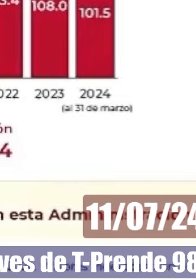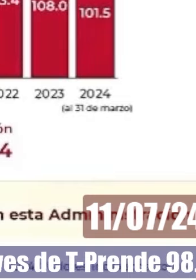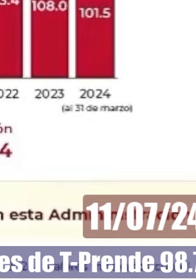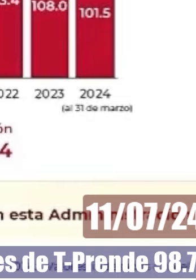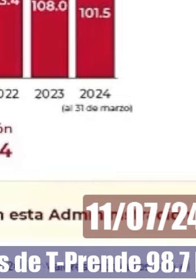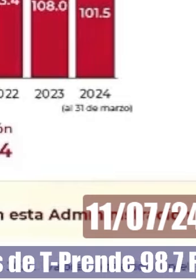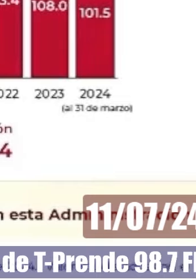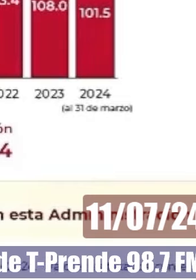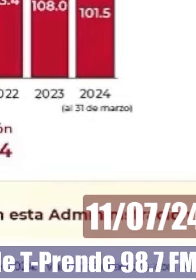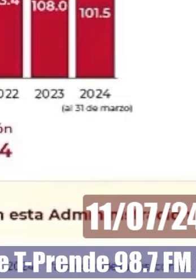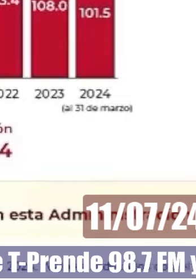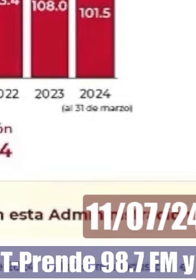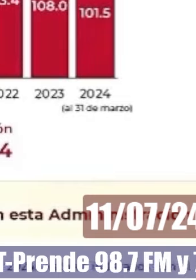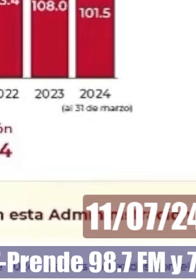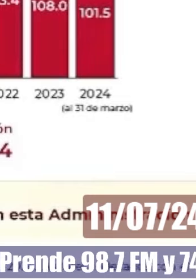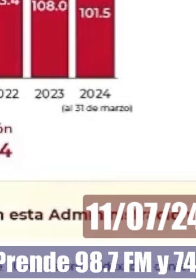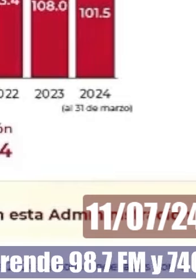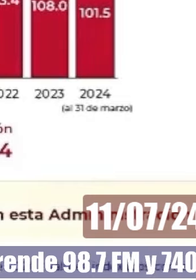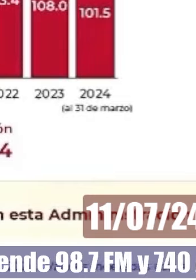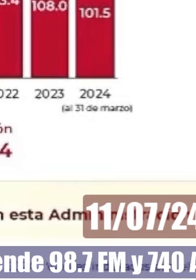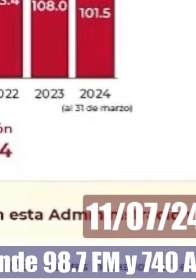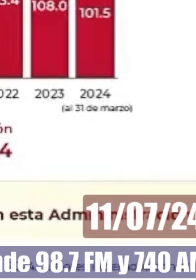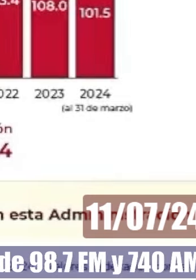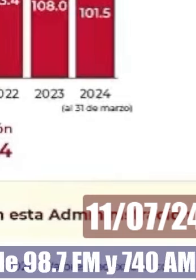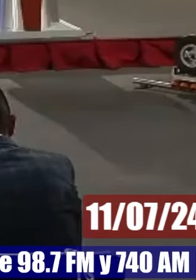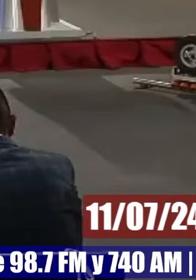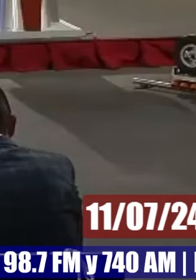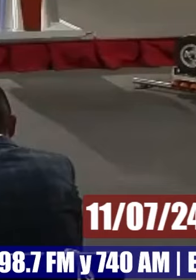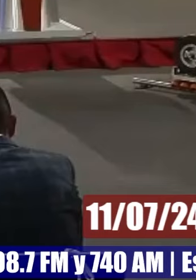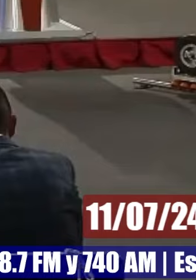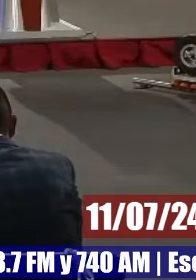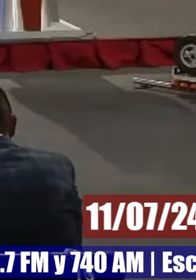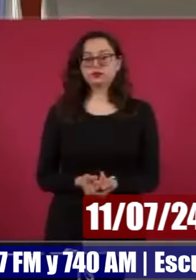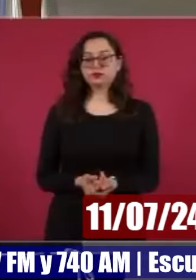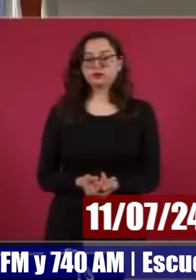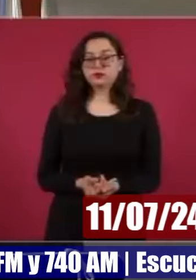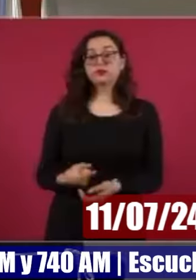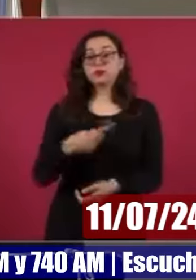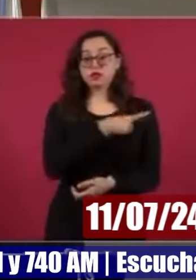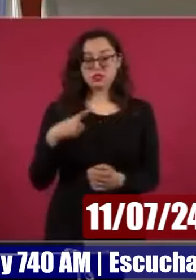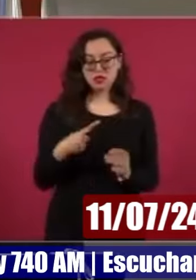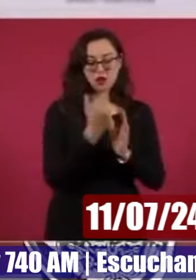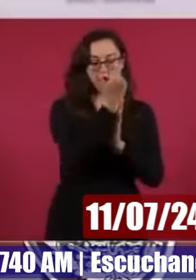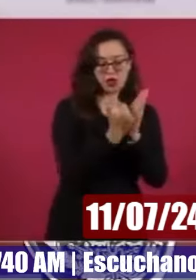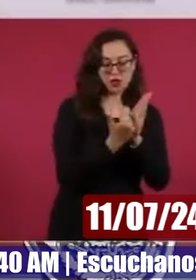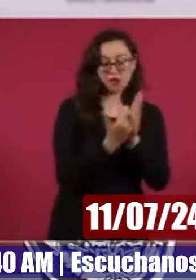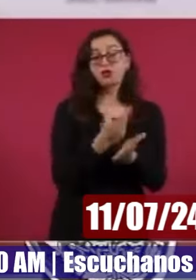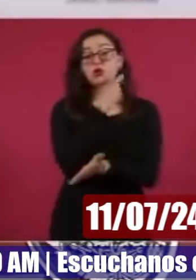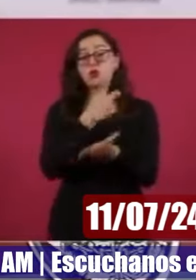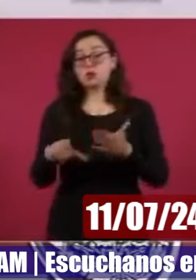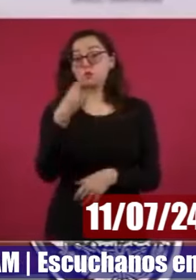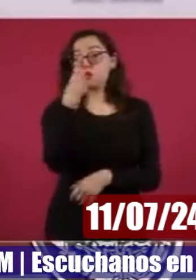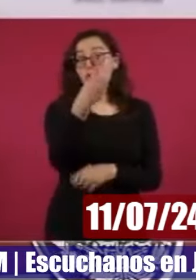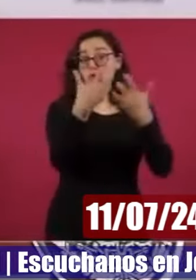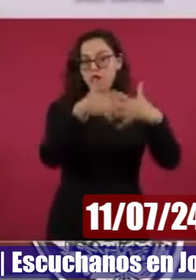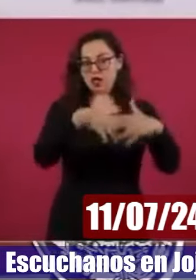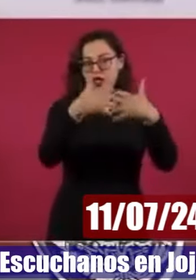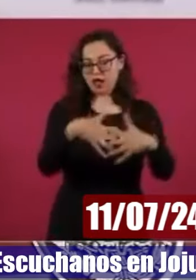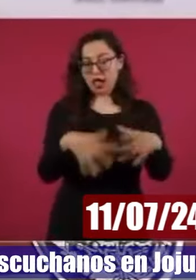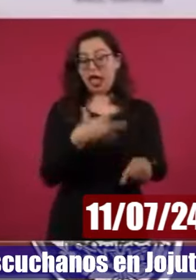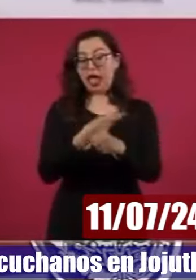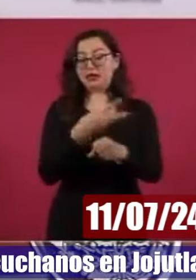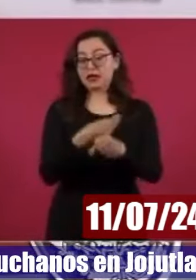Pemex se ha reducido de manera importante en su gobierno dijo que la deuda de Pemex Cuando comenzó su gobierno era de